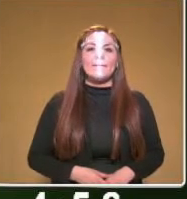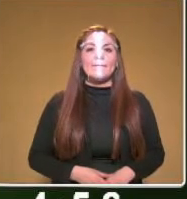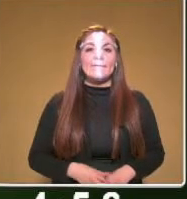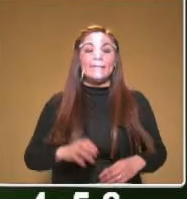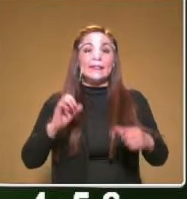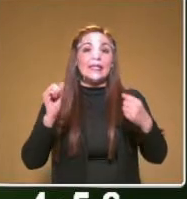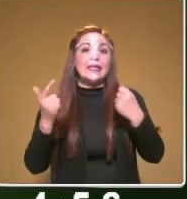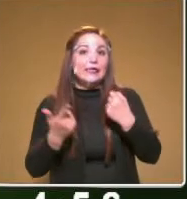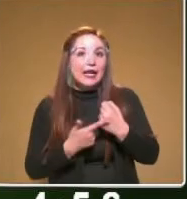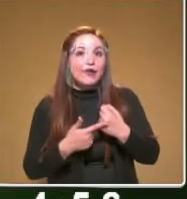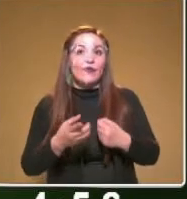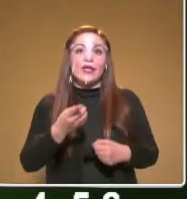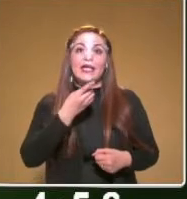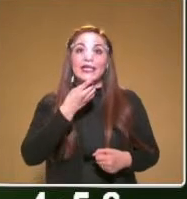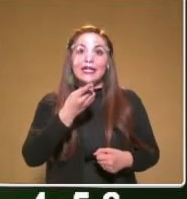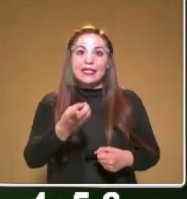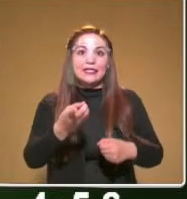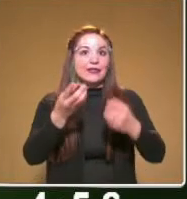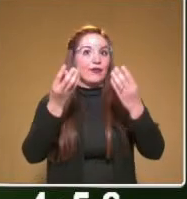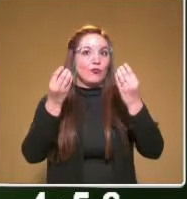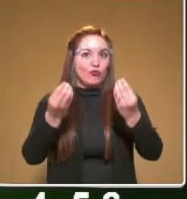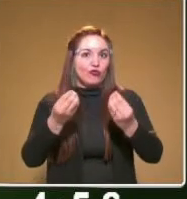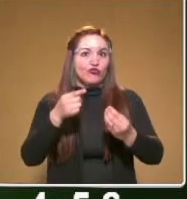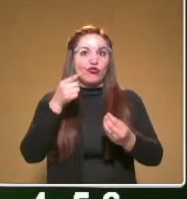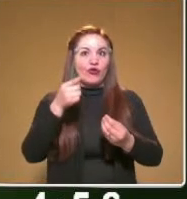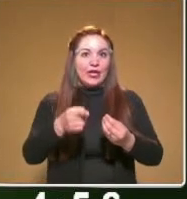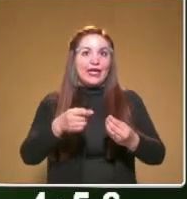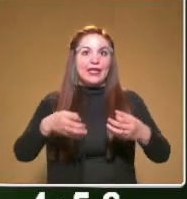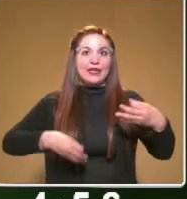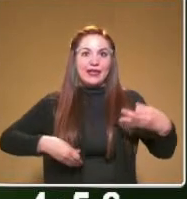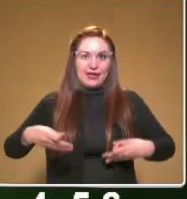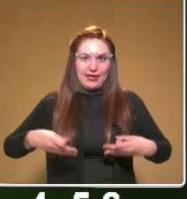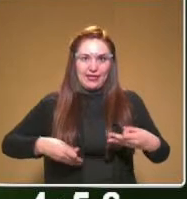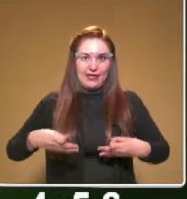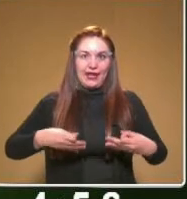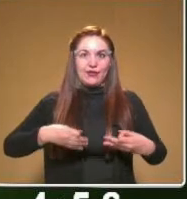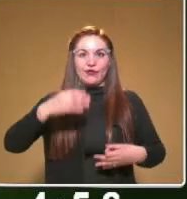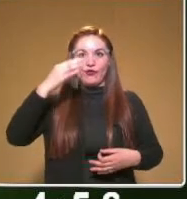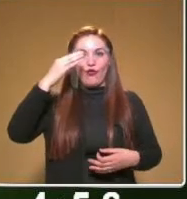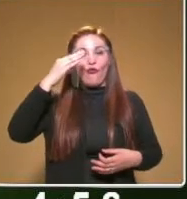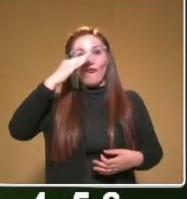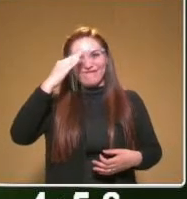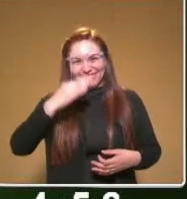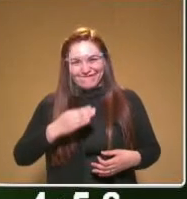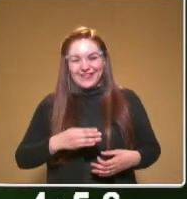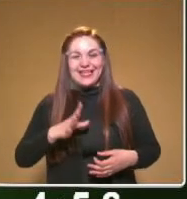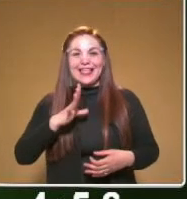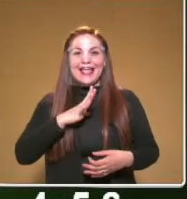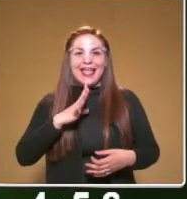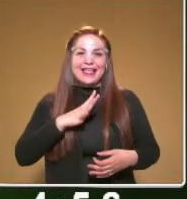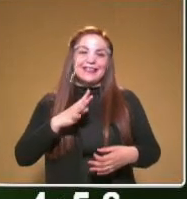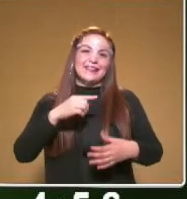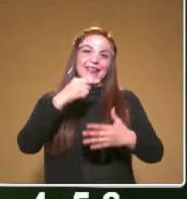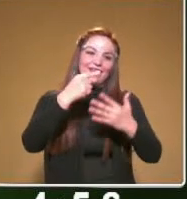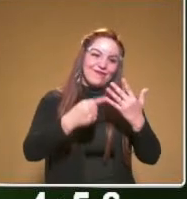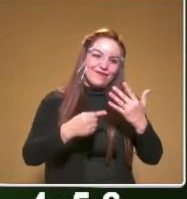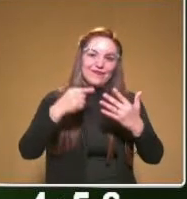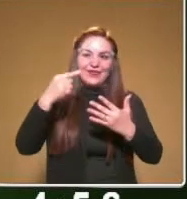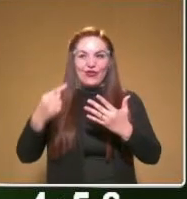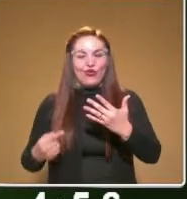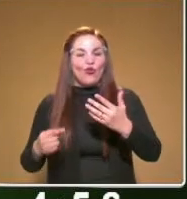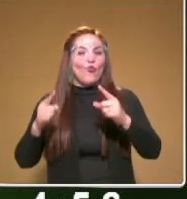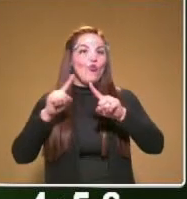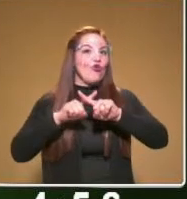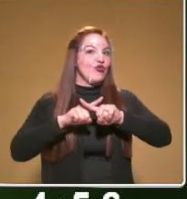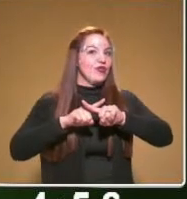que hay que destacar mucho, maestra, en las obras de tragedia es que las cualidades y defectos son de polo a polo, o sea,